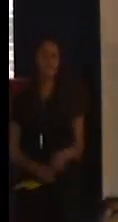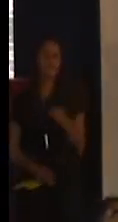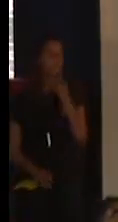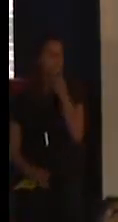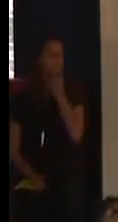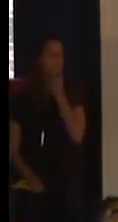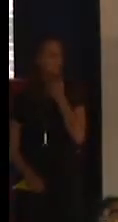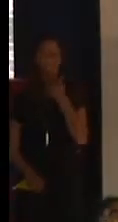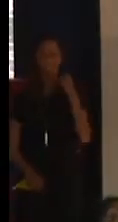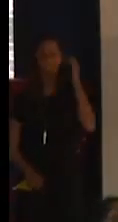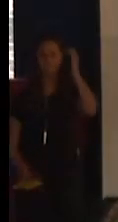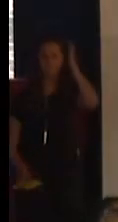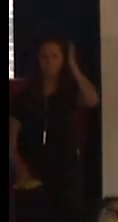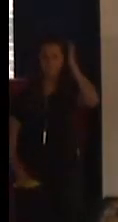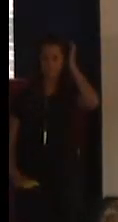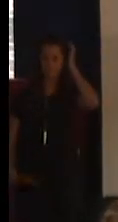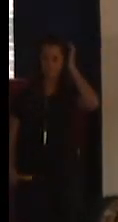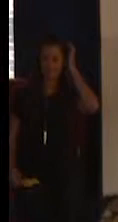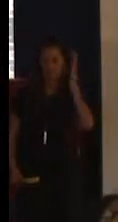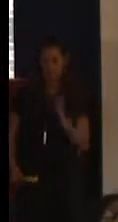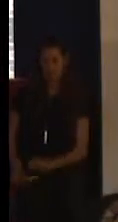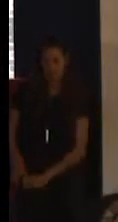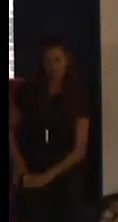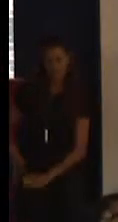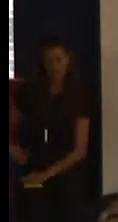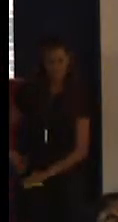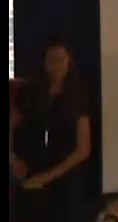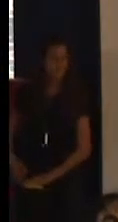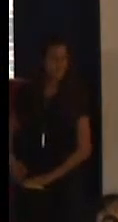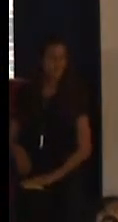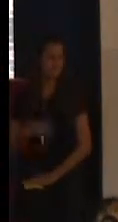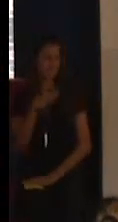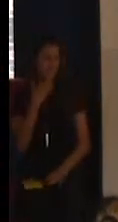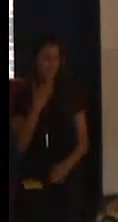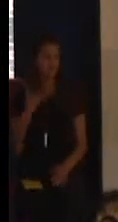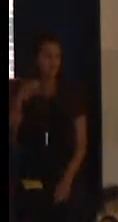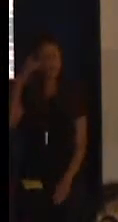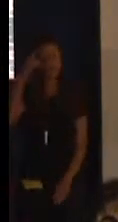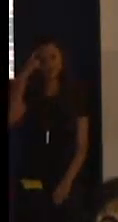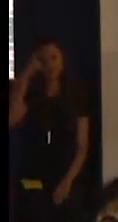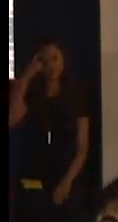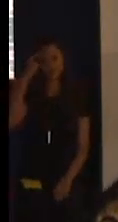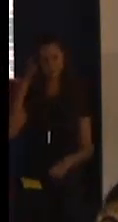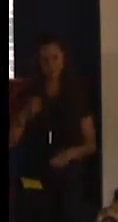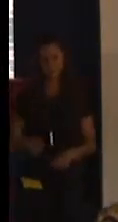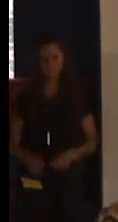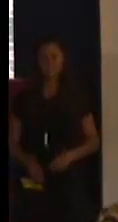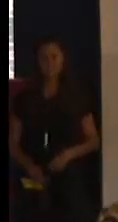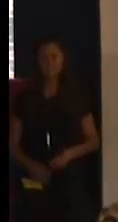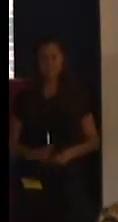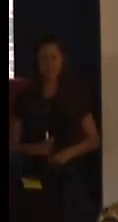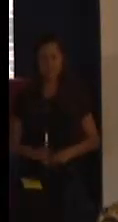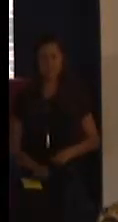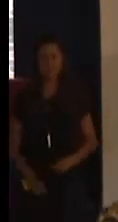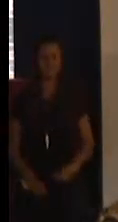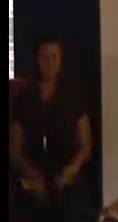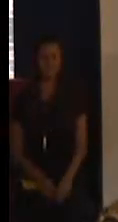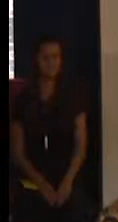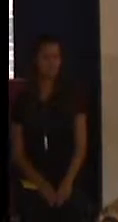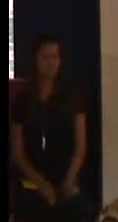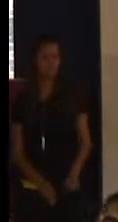¿Mi nombre? Marcela. Agradezco a mi inteligencia intelectual y emocional por integrarse con mi cuerpo físico